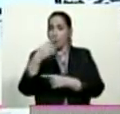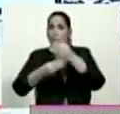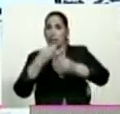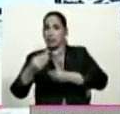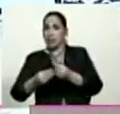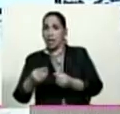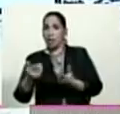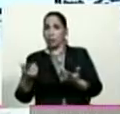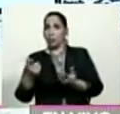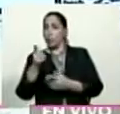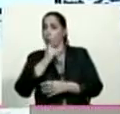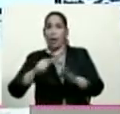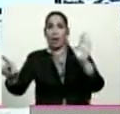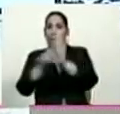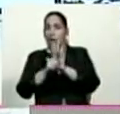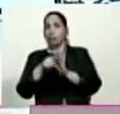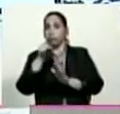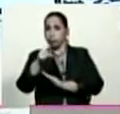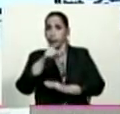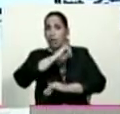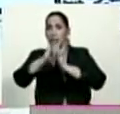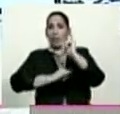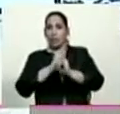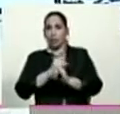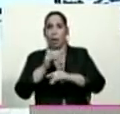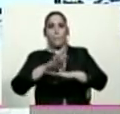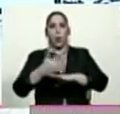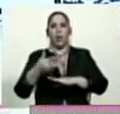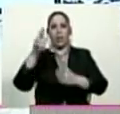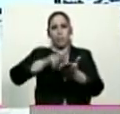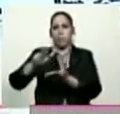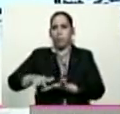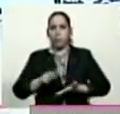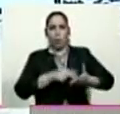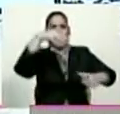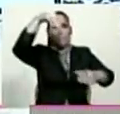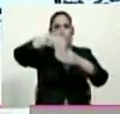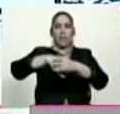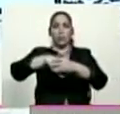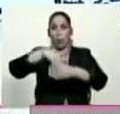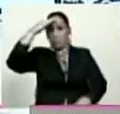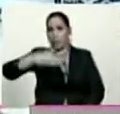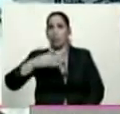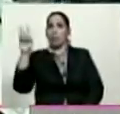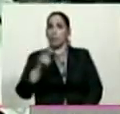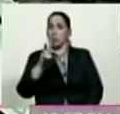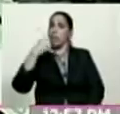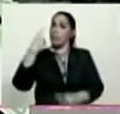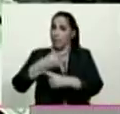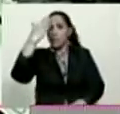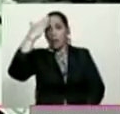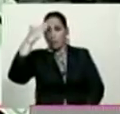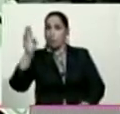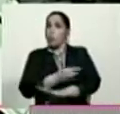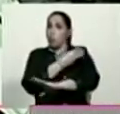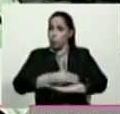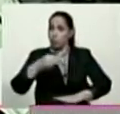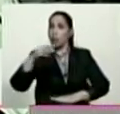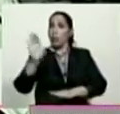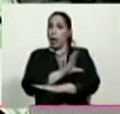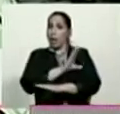de carácter internacional, porque están avalando una invasión militar a Venezuela. Deben saber los artistas que van a cantar en